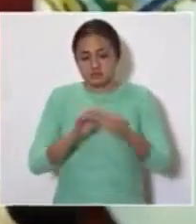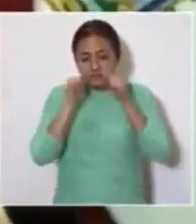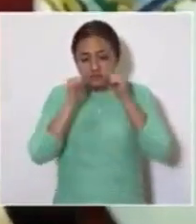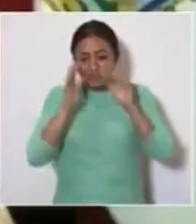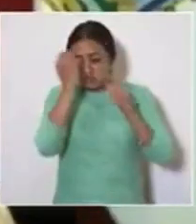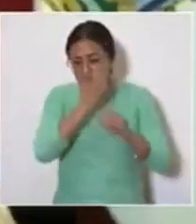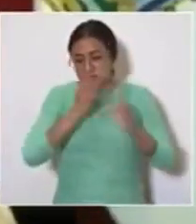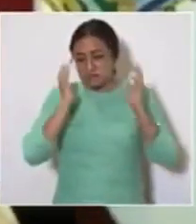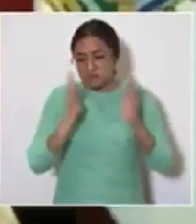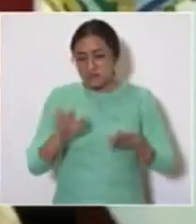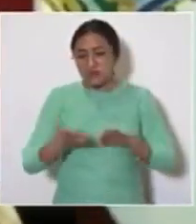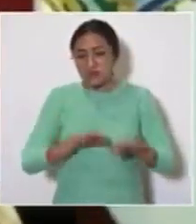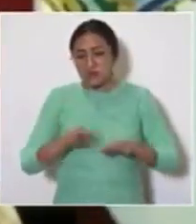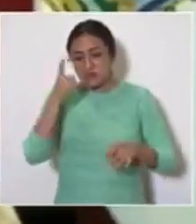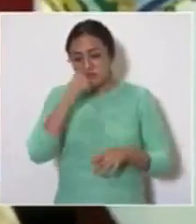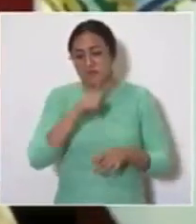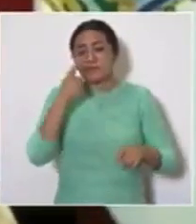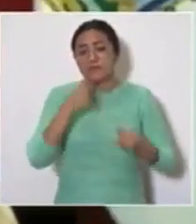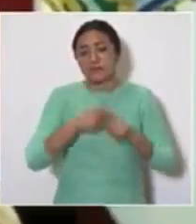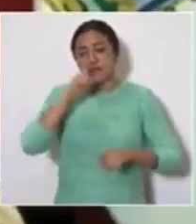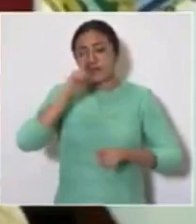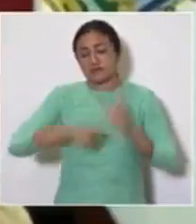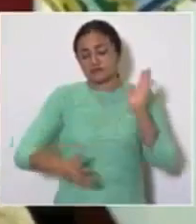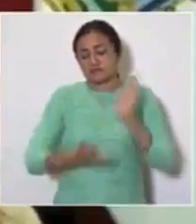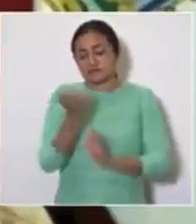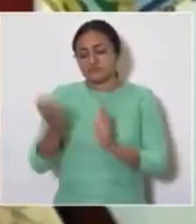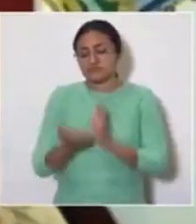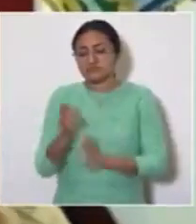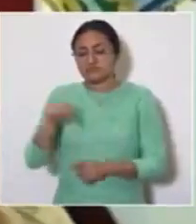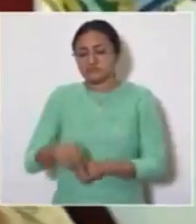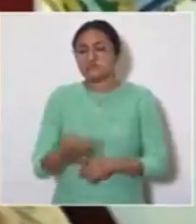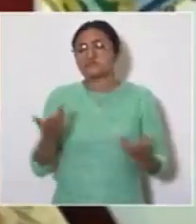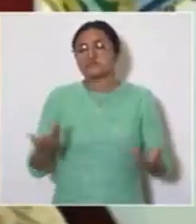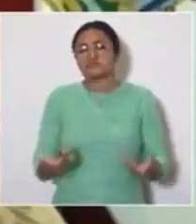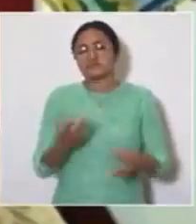haciendo los trabajos para el retiro del material. Eso sería todo.